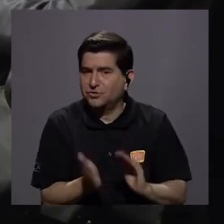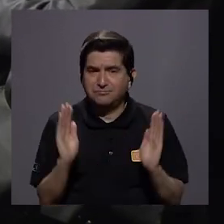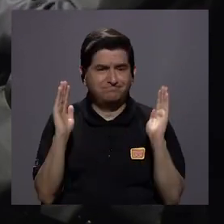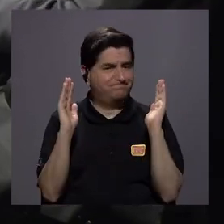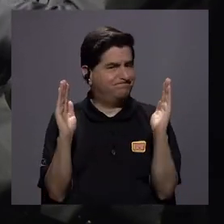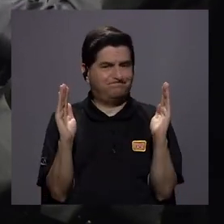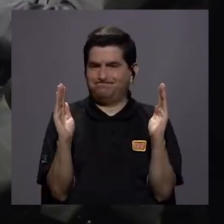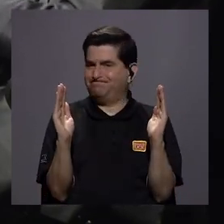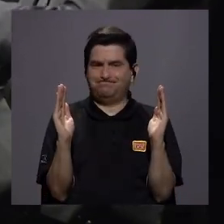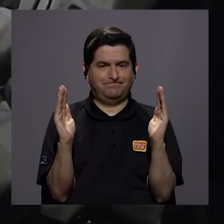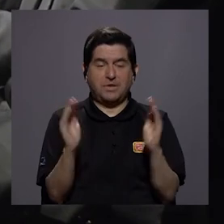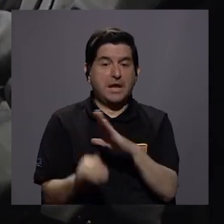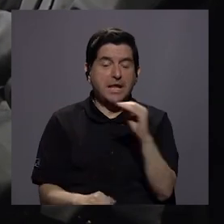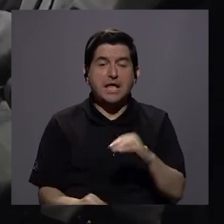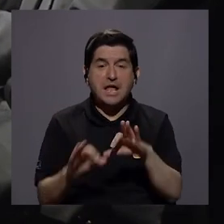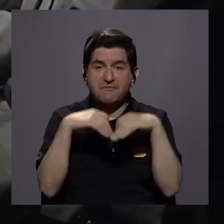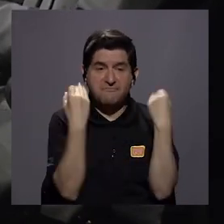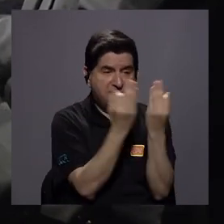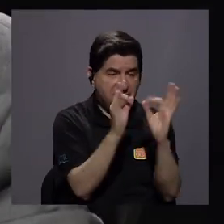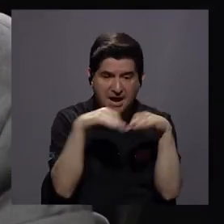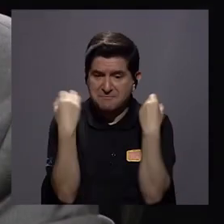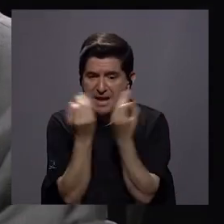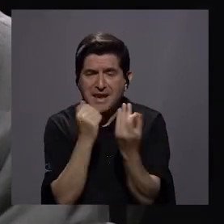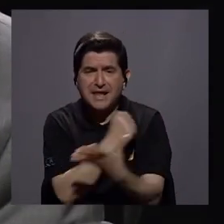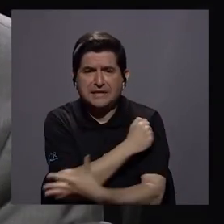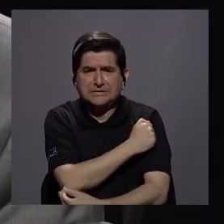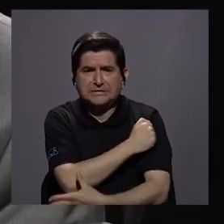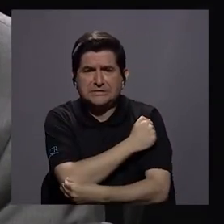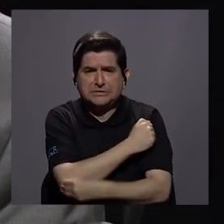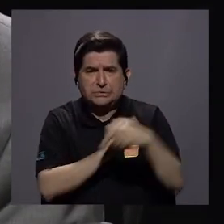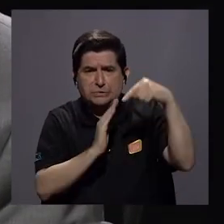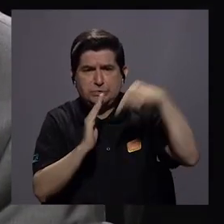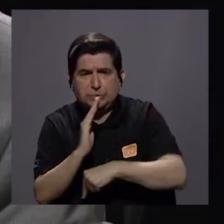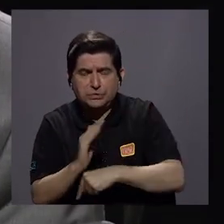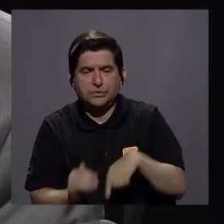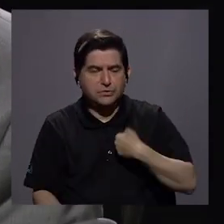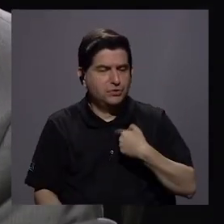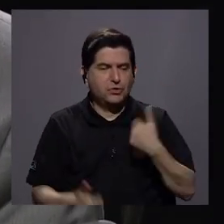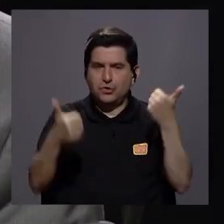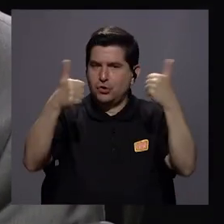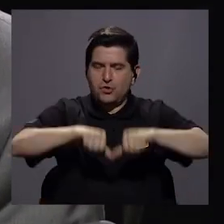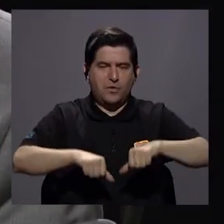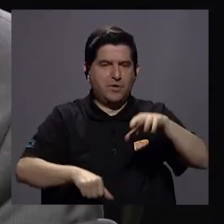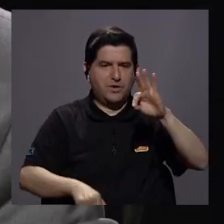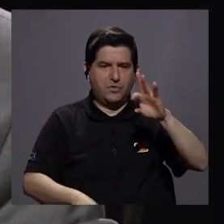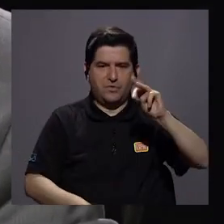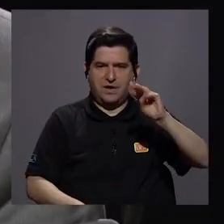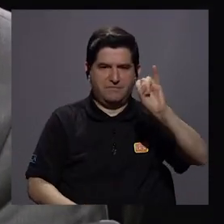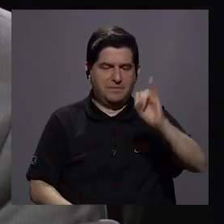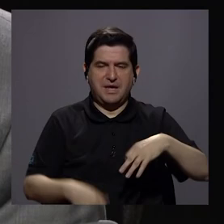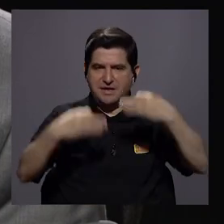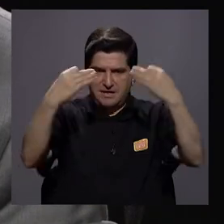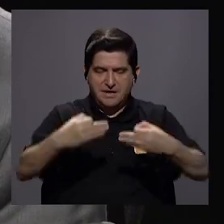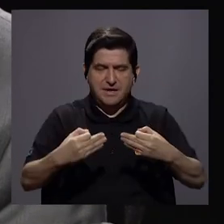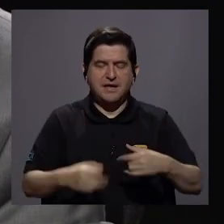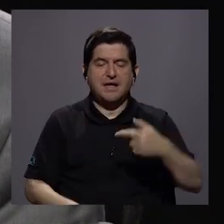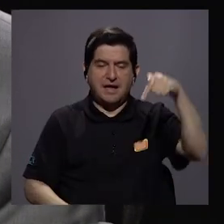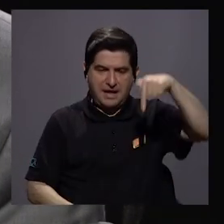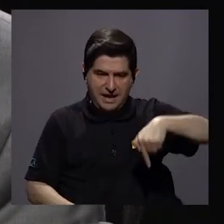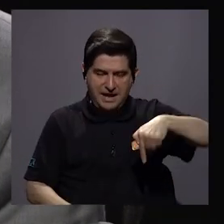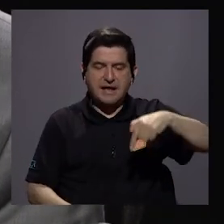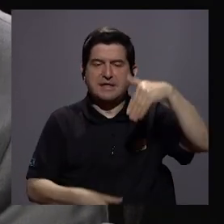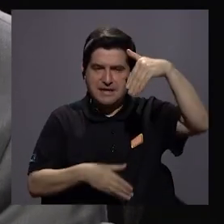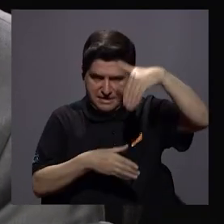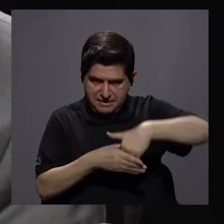grande. Y además va a empobrecer a la familia. Entonces, yo no estoy de acuerdo, por supuesto, con esas medidas de fondo. O sea, lo que sí tenemos que hacer aquí a lo